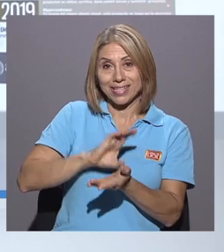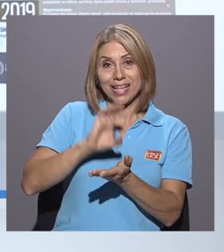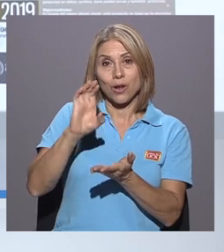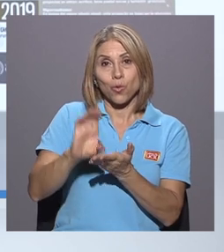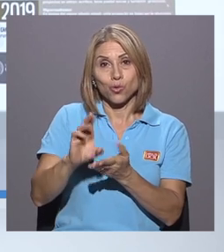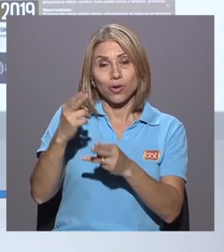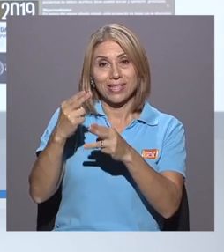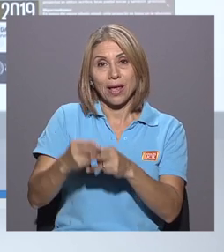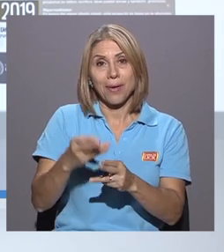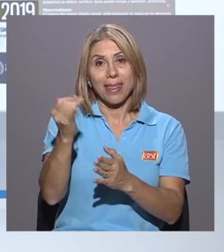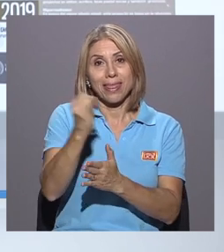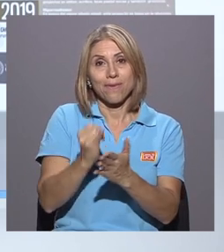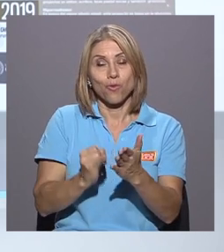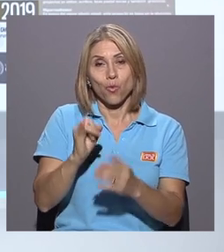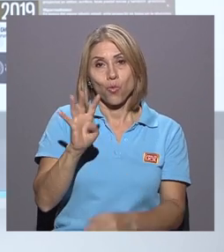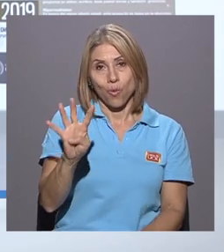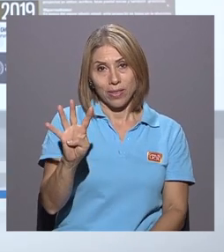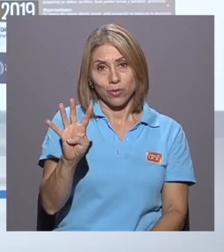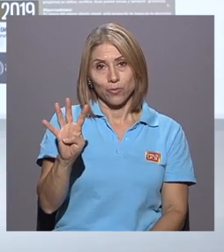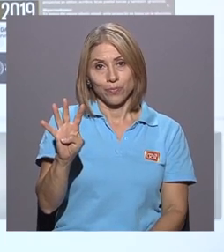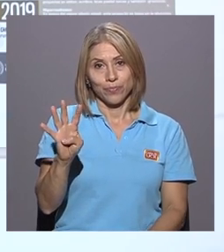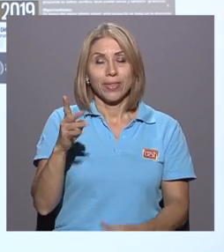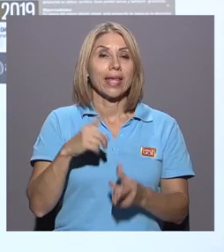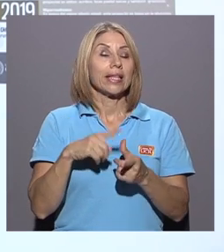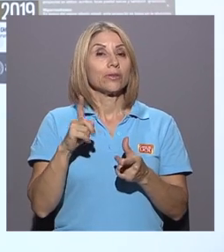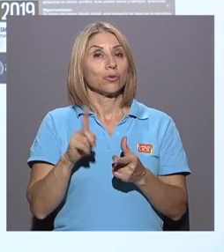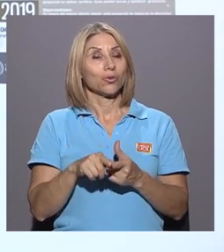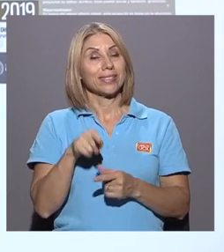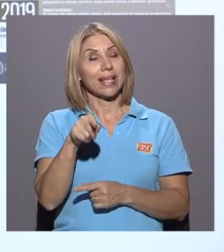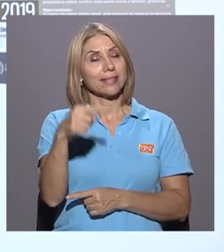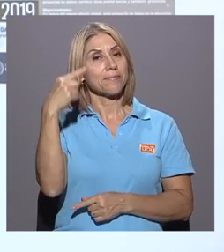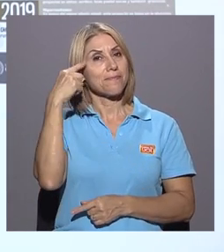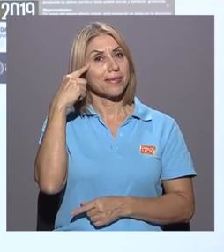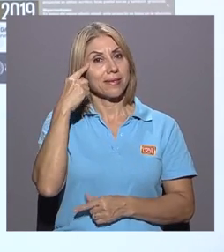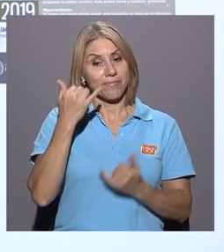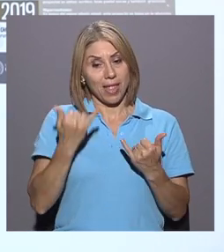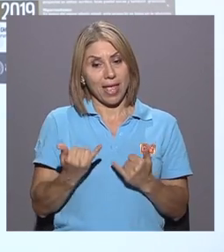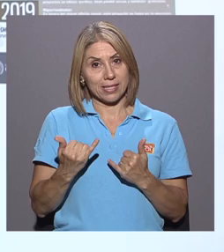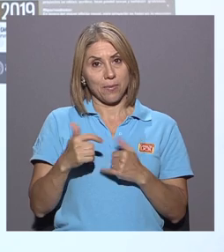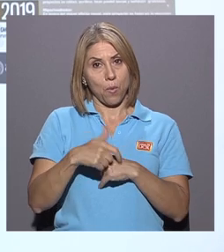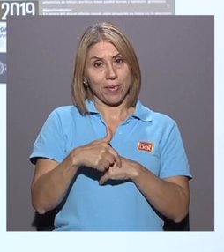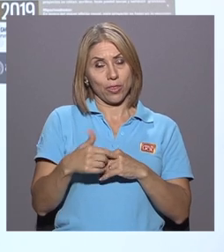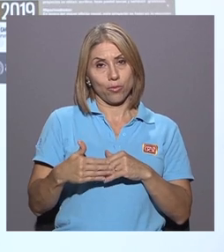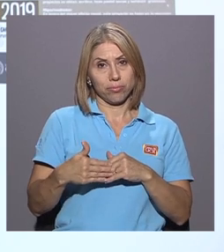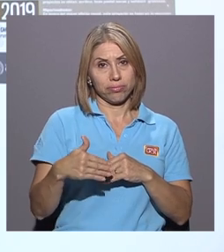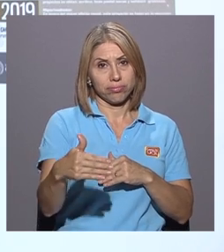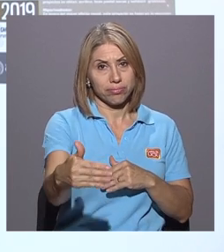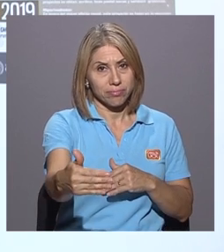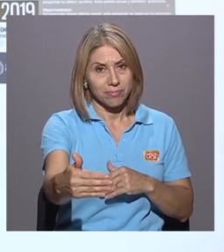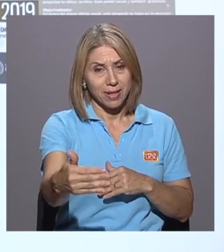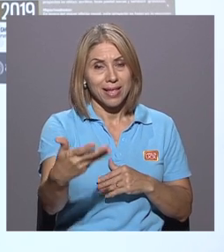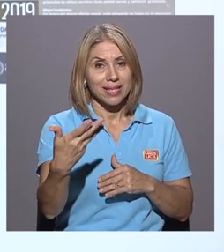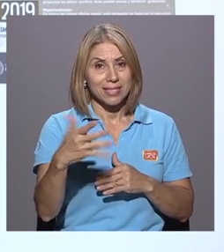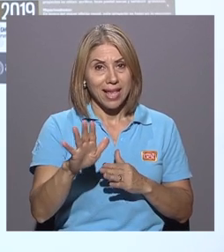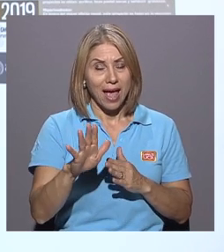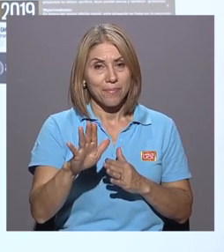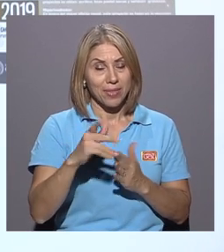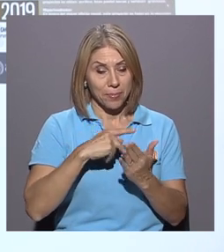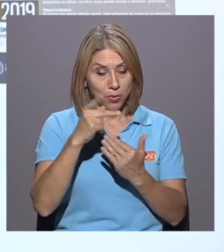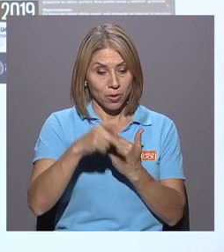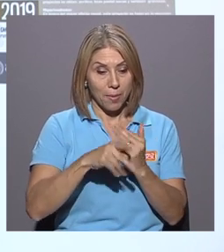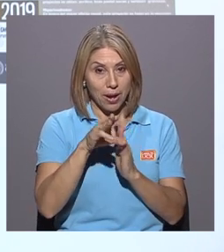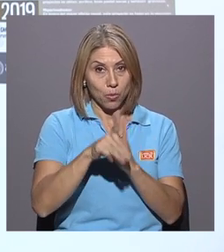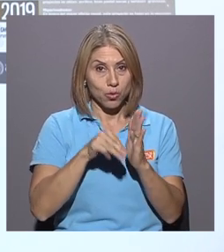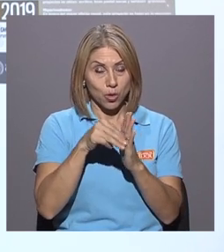Y pues se toma, digamos, en consideración que a partir de este momento es cuando curricularmente los